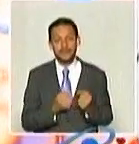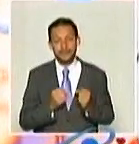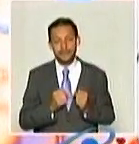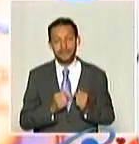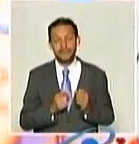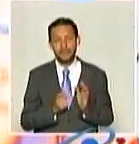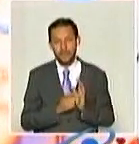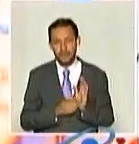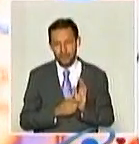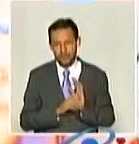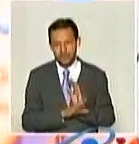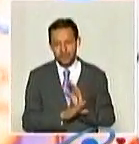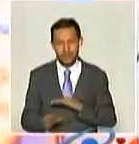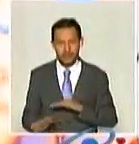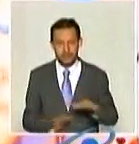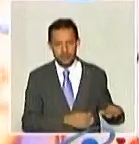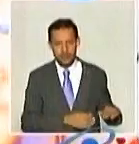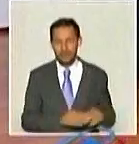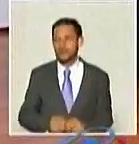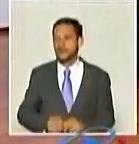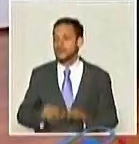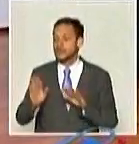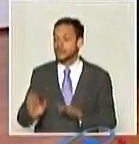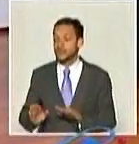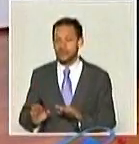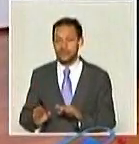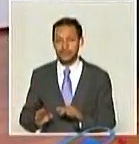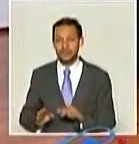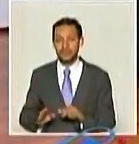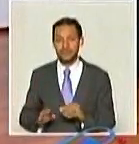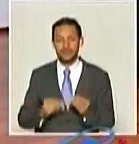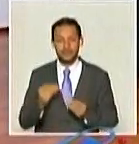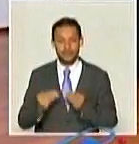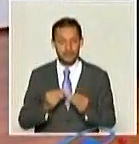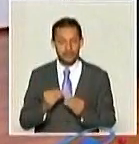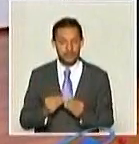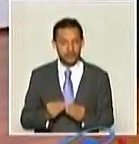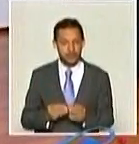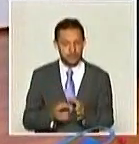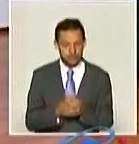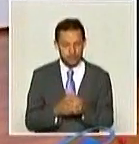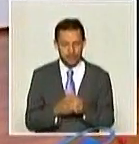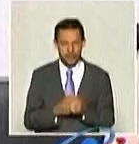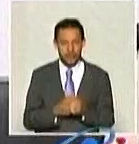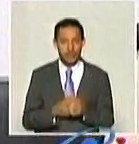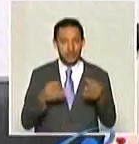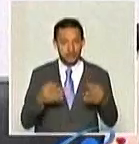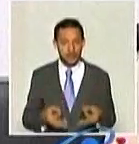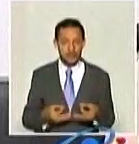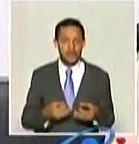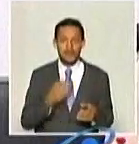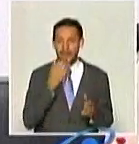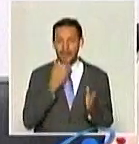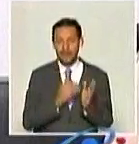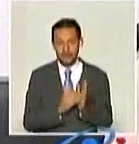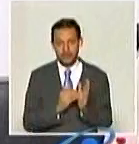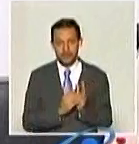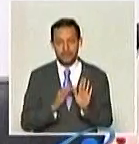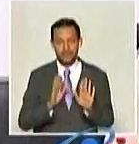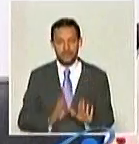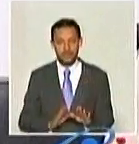los casos, digamos, de lesiones isquémicas de miembros inferiores, donde se cuenta, por ejemplo, la úlcera